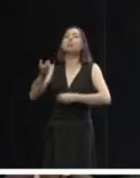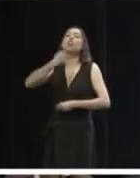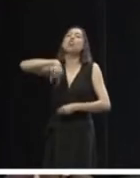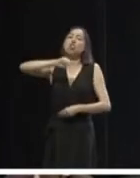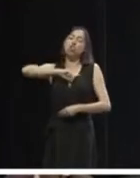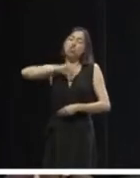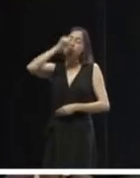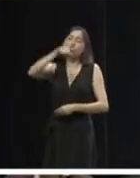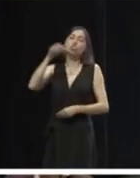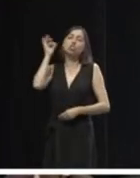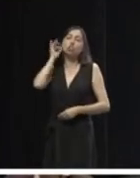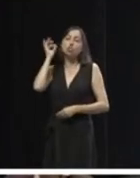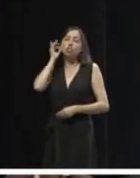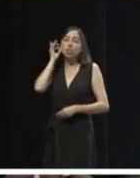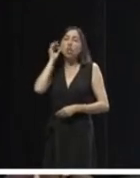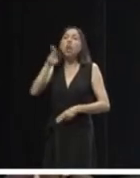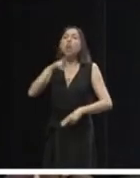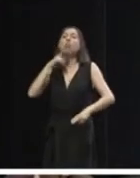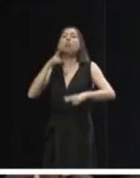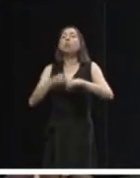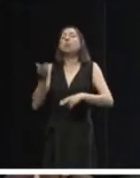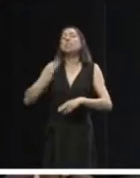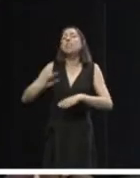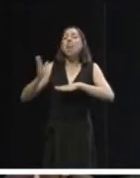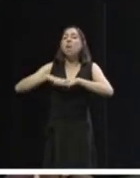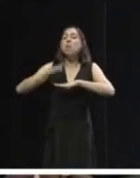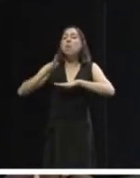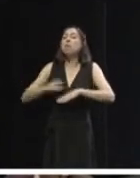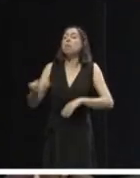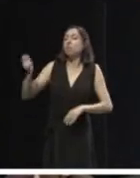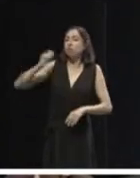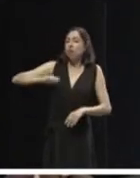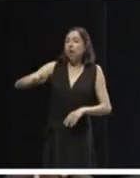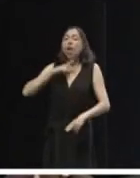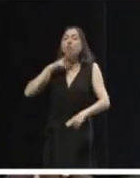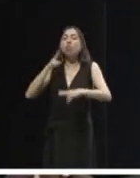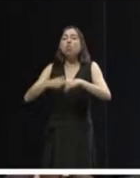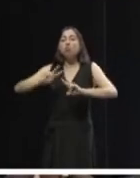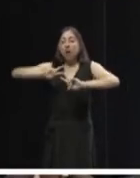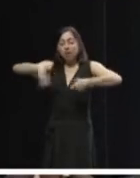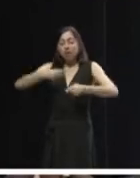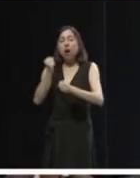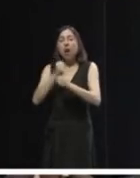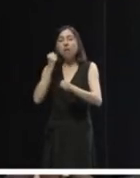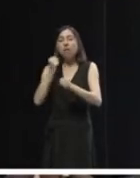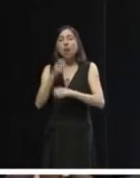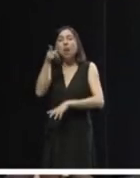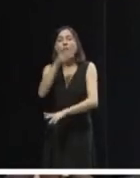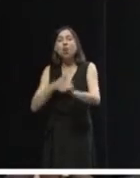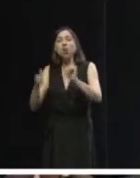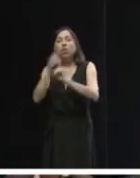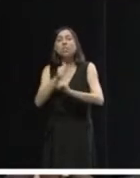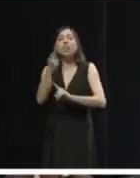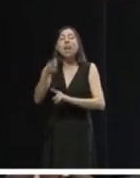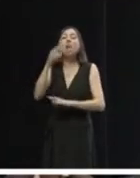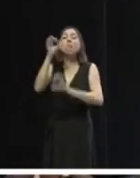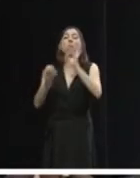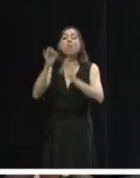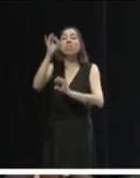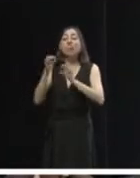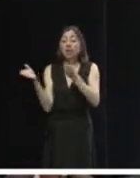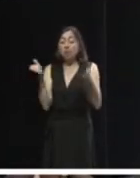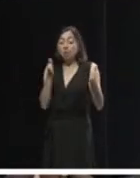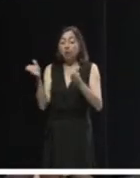y nosotras. Se llaman salario mínimo interprofesional, se llama una reforma laboral que hoy hace que tengamos la cifra de temporalidad por